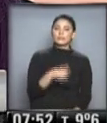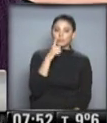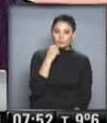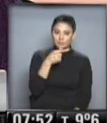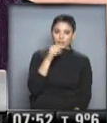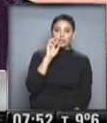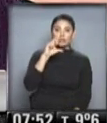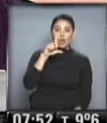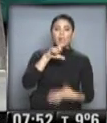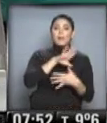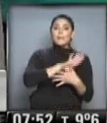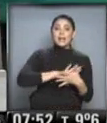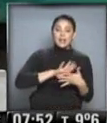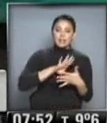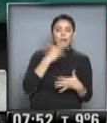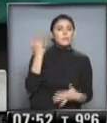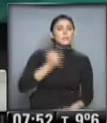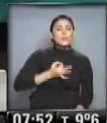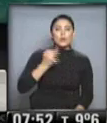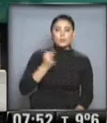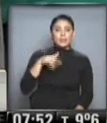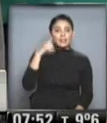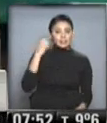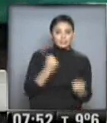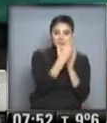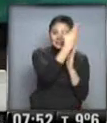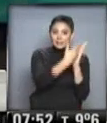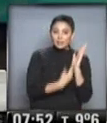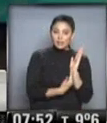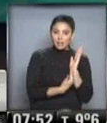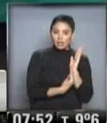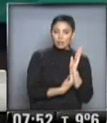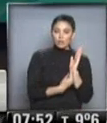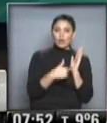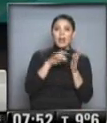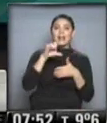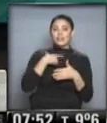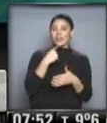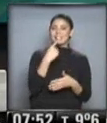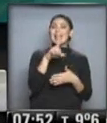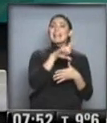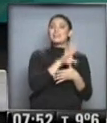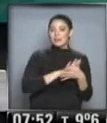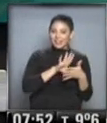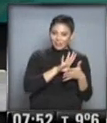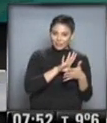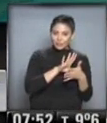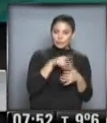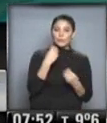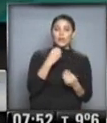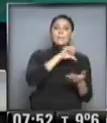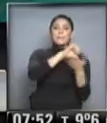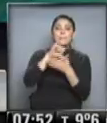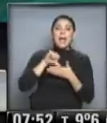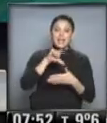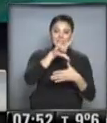rol de América Latina fue realmente muy bueno porque este es un tratado, yo digo, es un tratado latinoamericano porque los países de